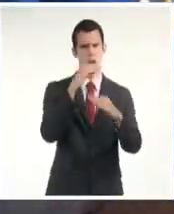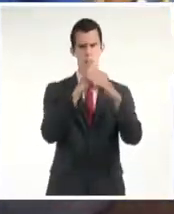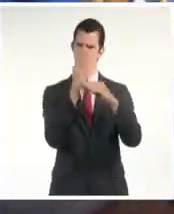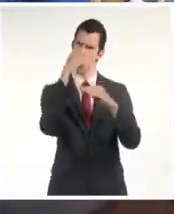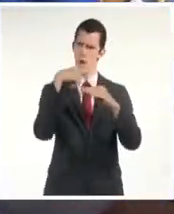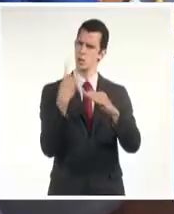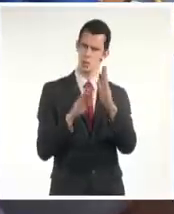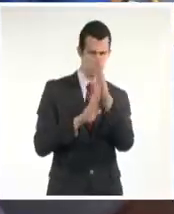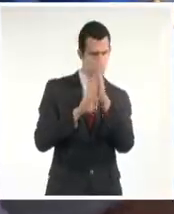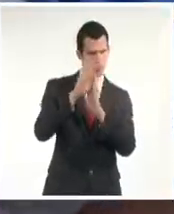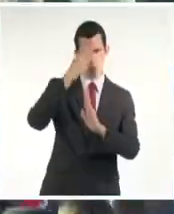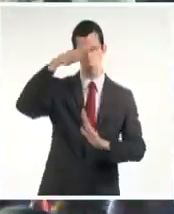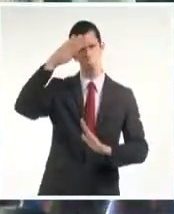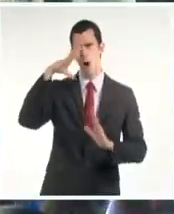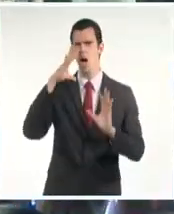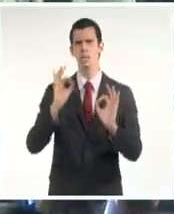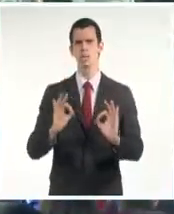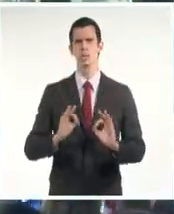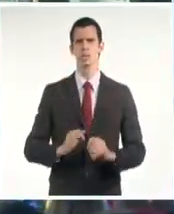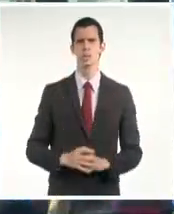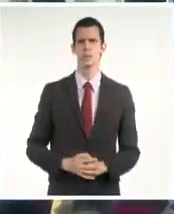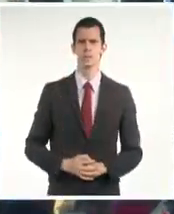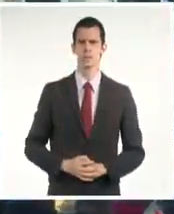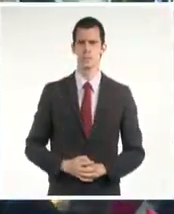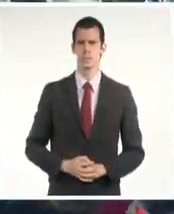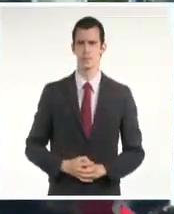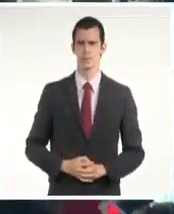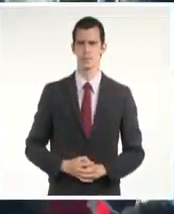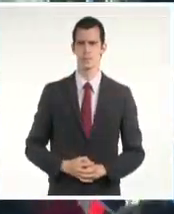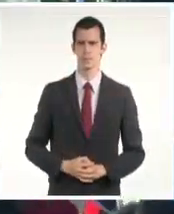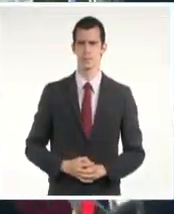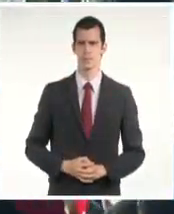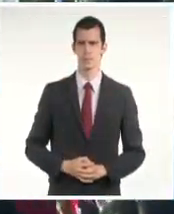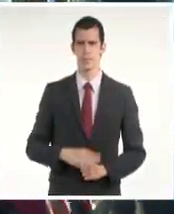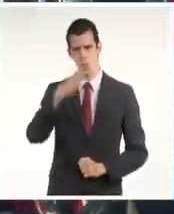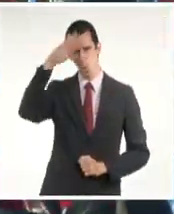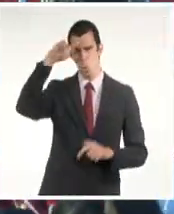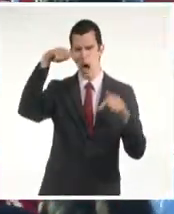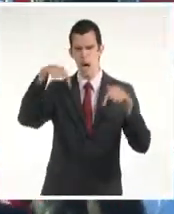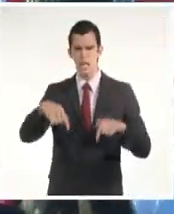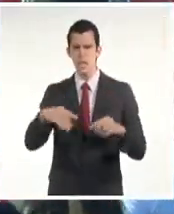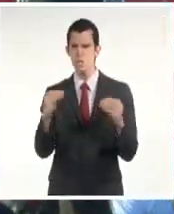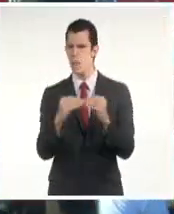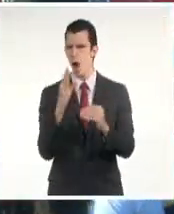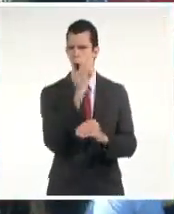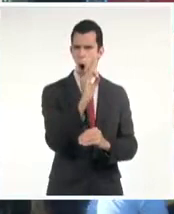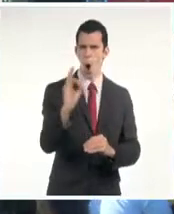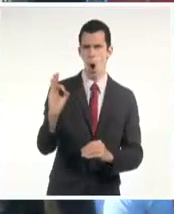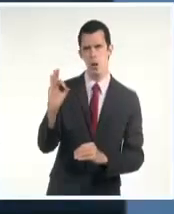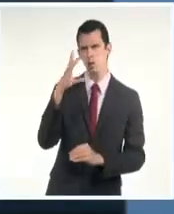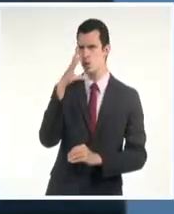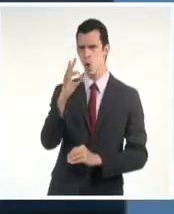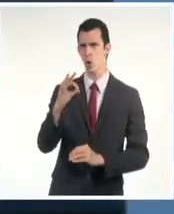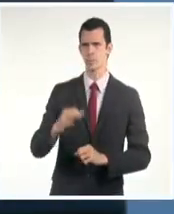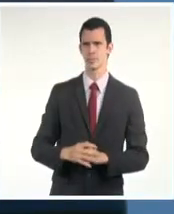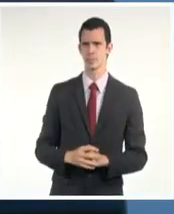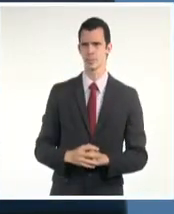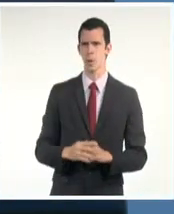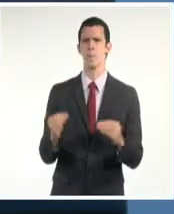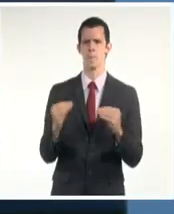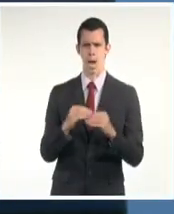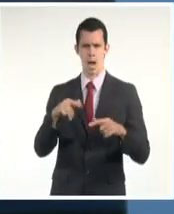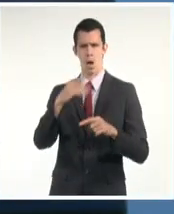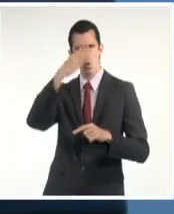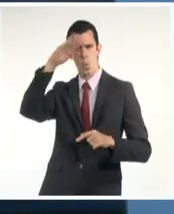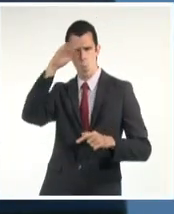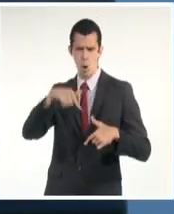y porque somos continuidad. Cuba jamás será tierra de odio. A Cuba ponle corazón, expresó el